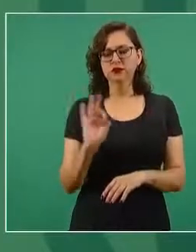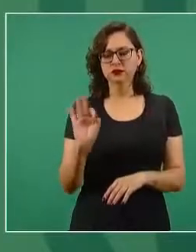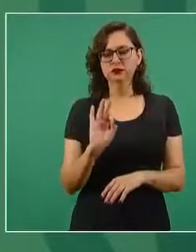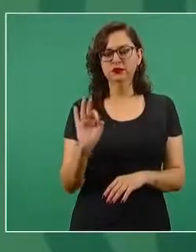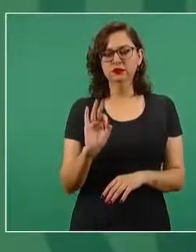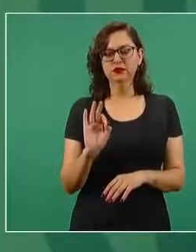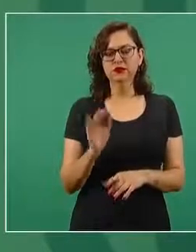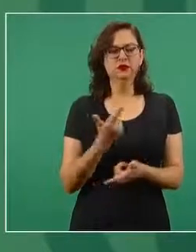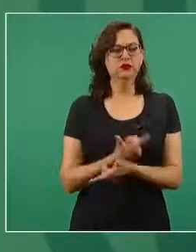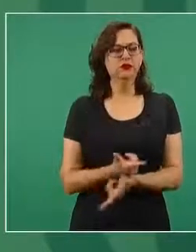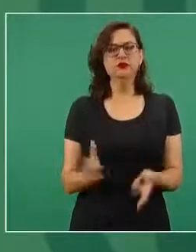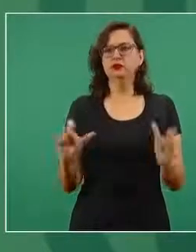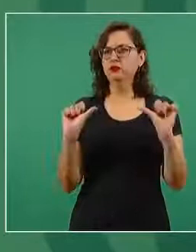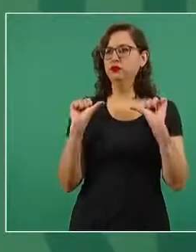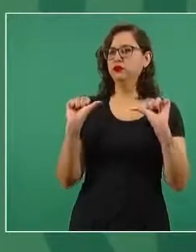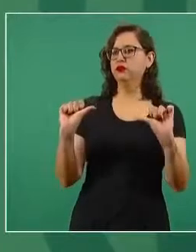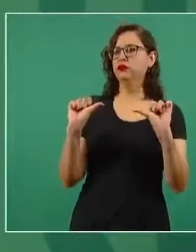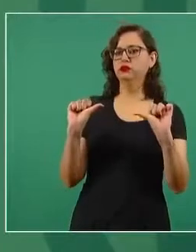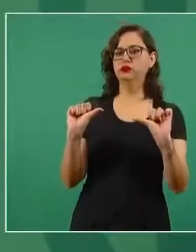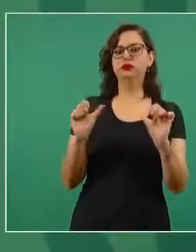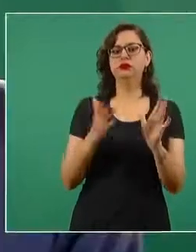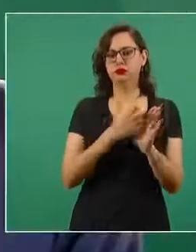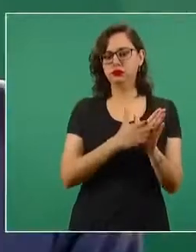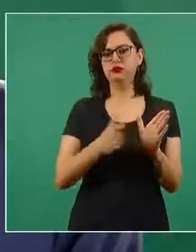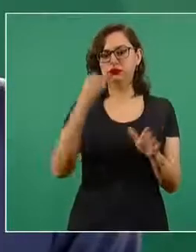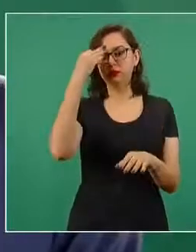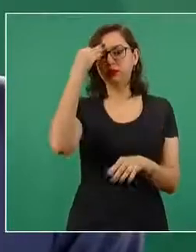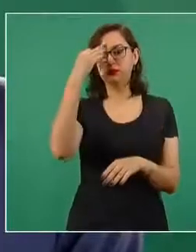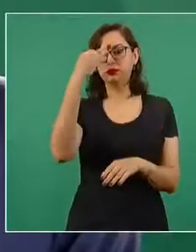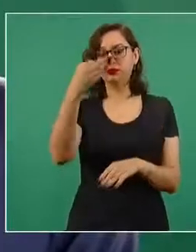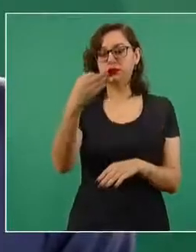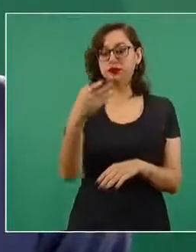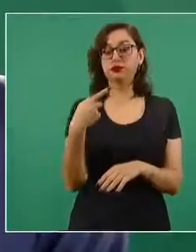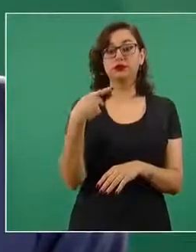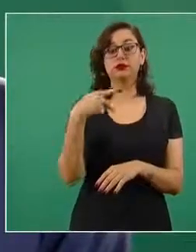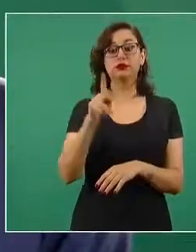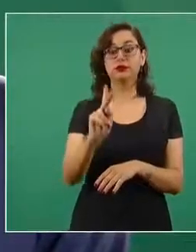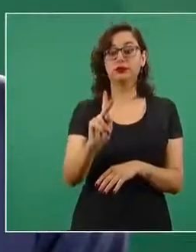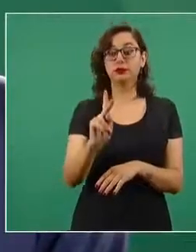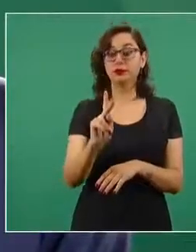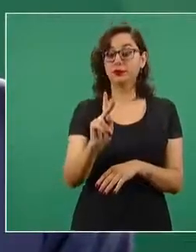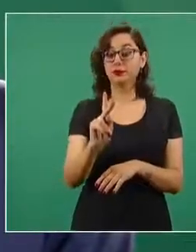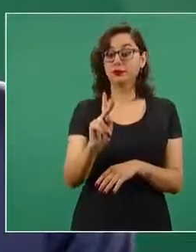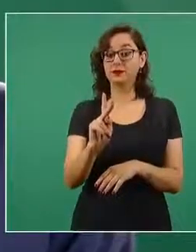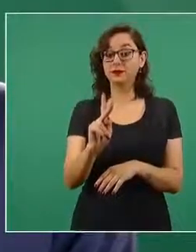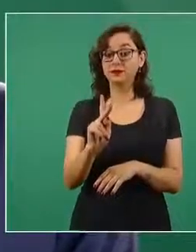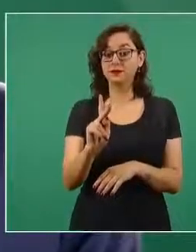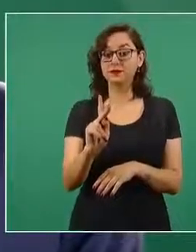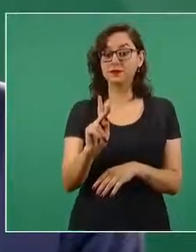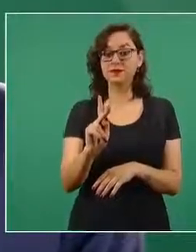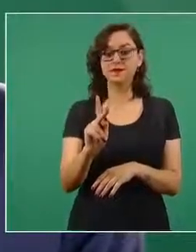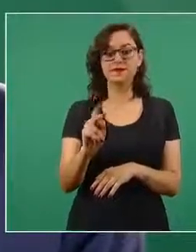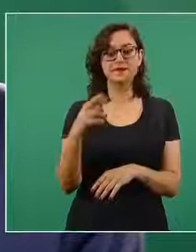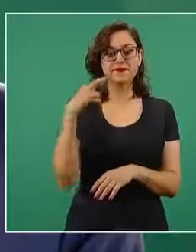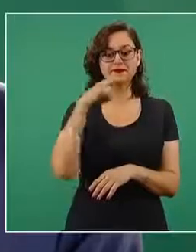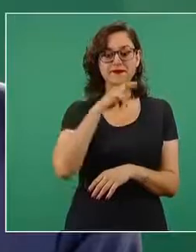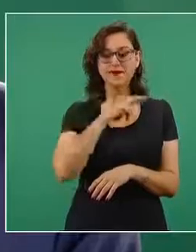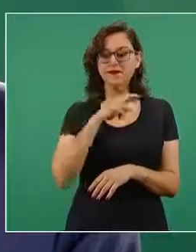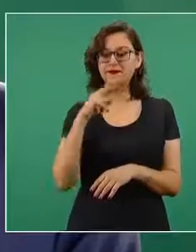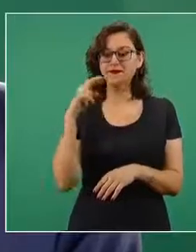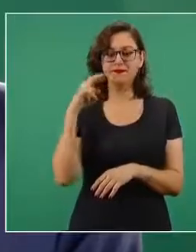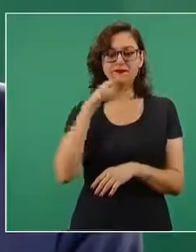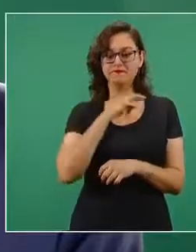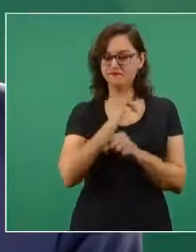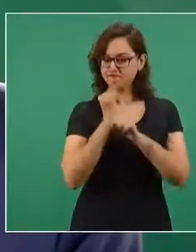en libertad, pero una vez que se